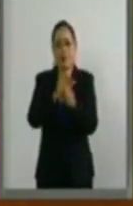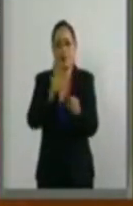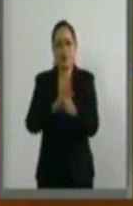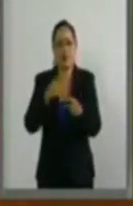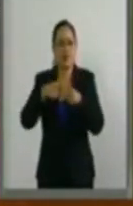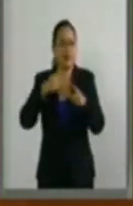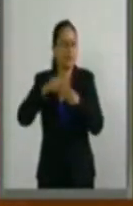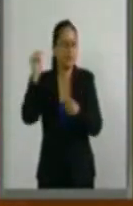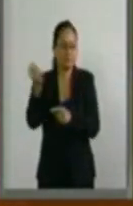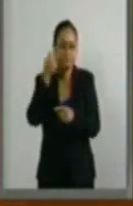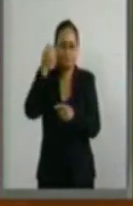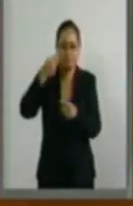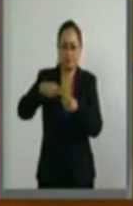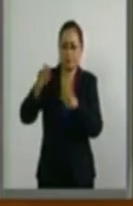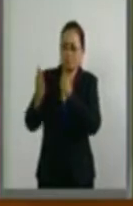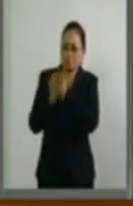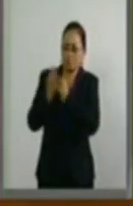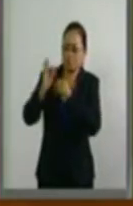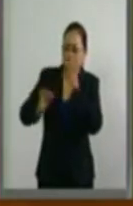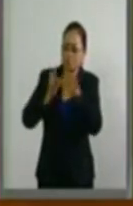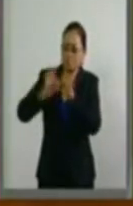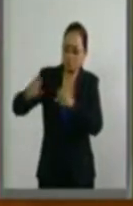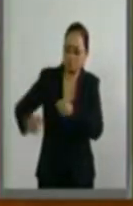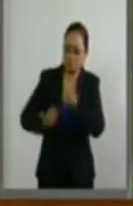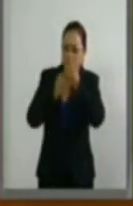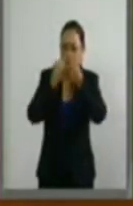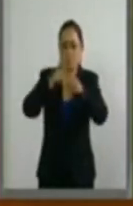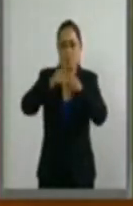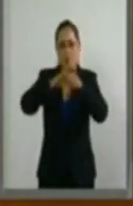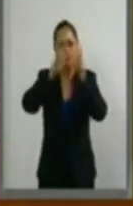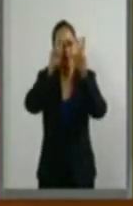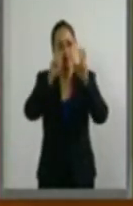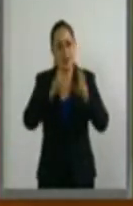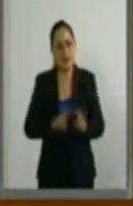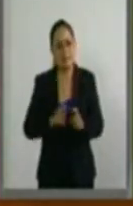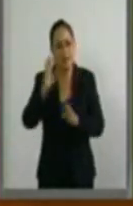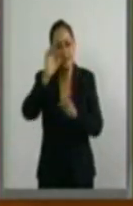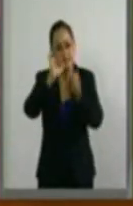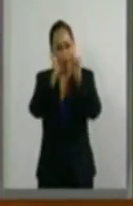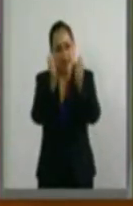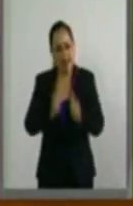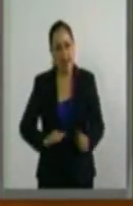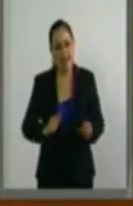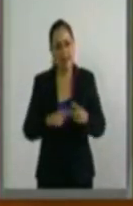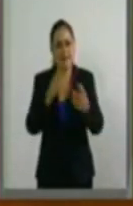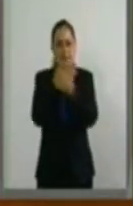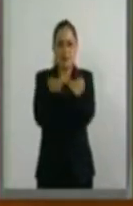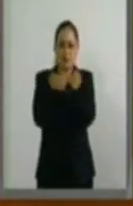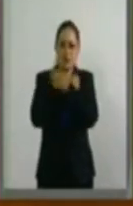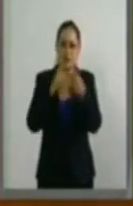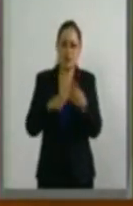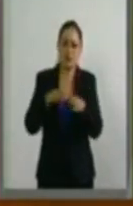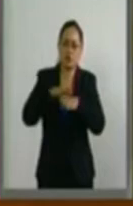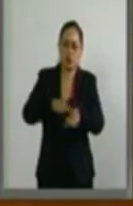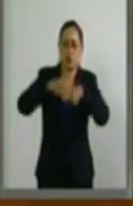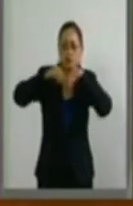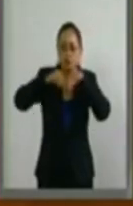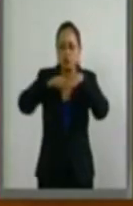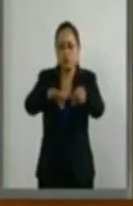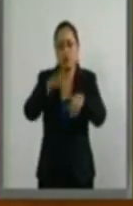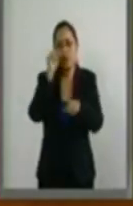tecnologías que potencien y fortalezcan contenidos artísticos, educativos y de